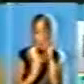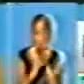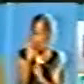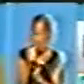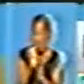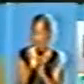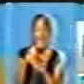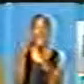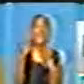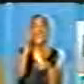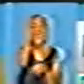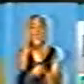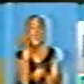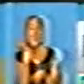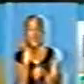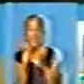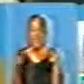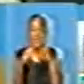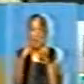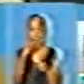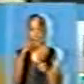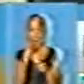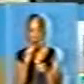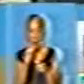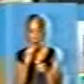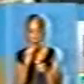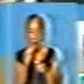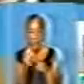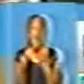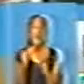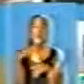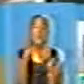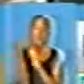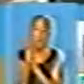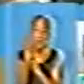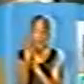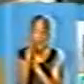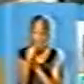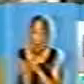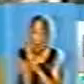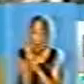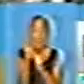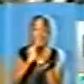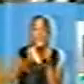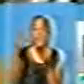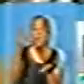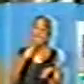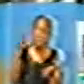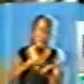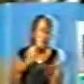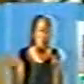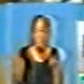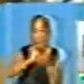diseñada por el kirchnerismo que mentía con los índices por lo tanto tuvo que incluir la recaudación de impuestos dentro de las